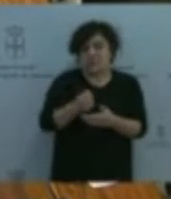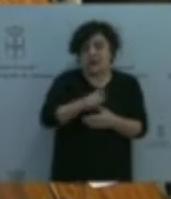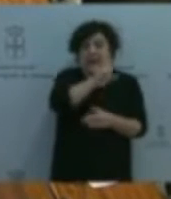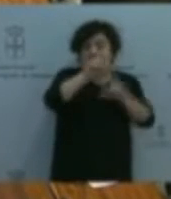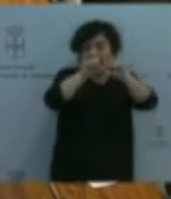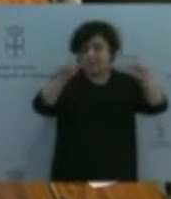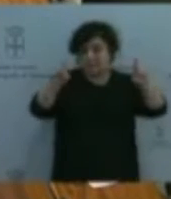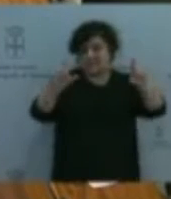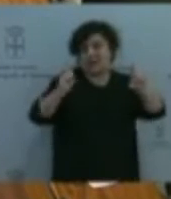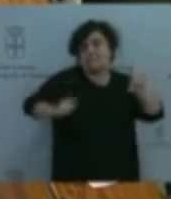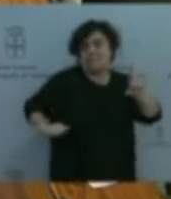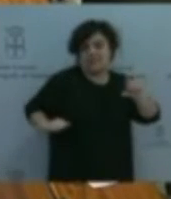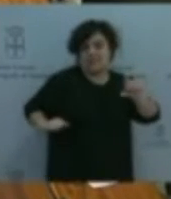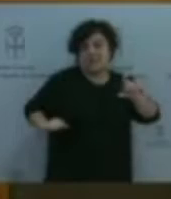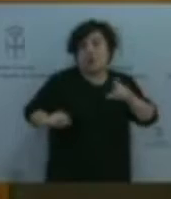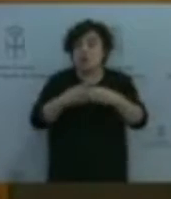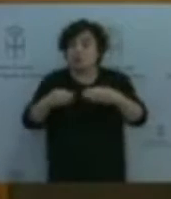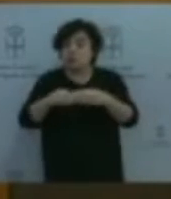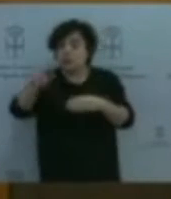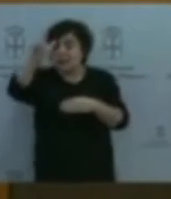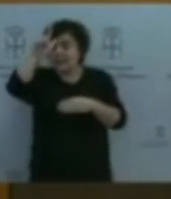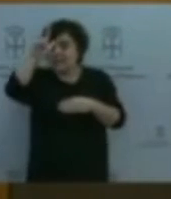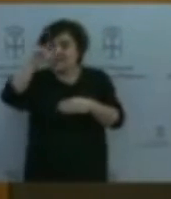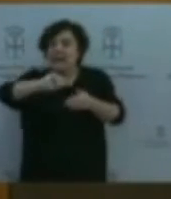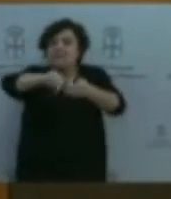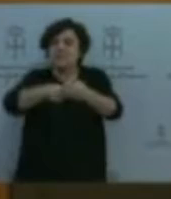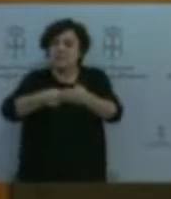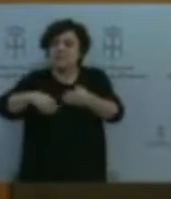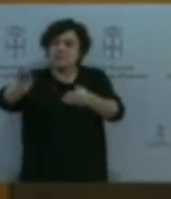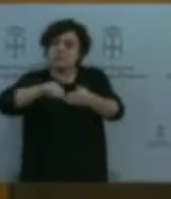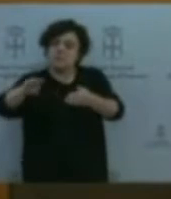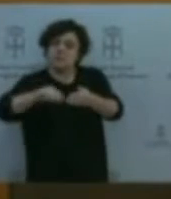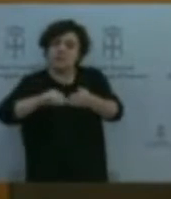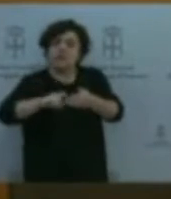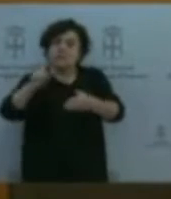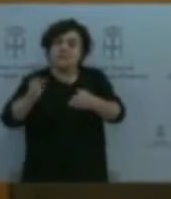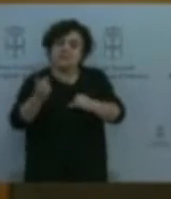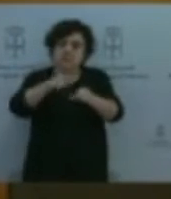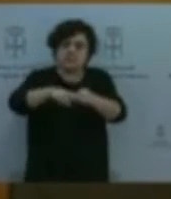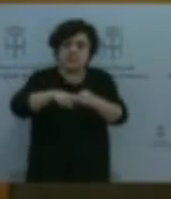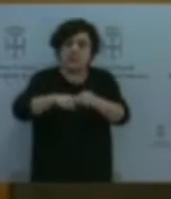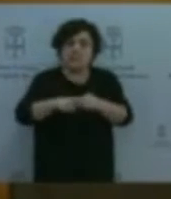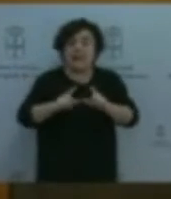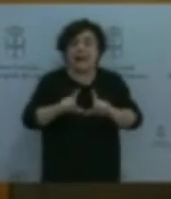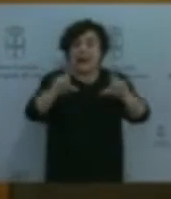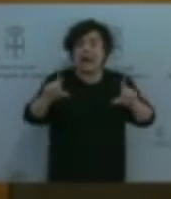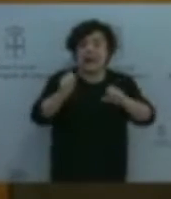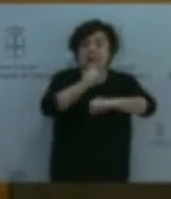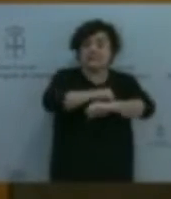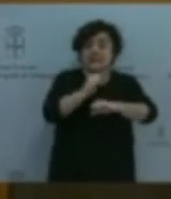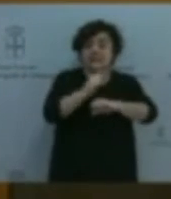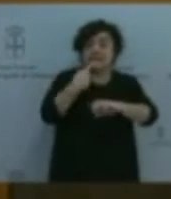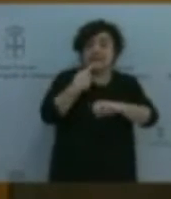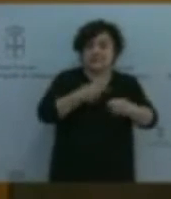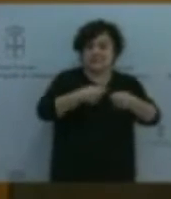la recuperación de las frecuencias de viajes, para la recuperación de las taquillas. En Avilés, taquillas cerradas. En Oviedo y Gijón, abiertas solamente de 9 a 1. Mientras tanto,